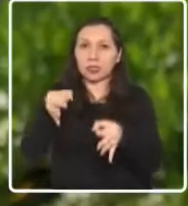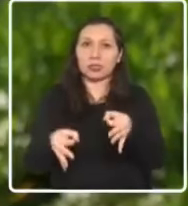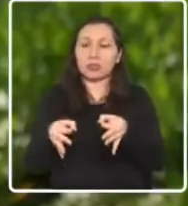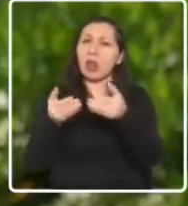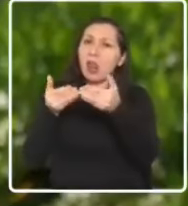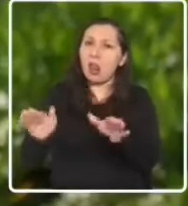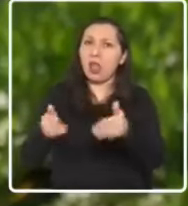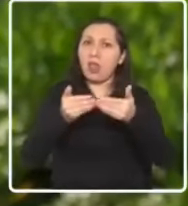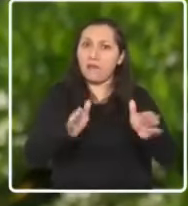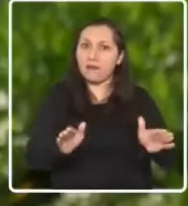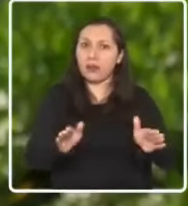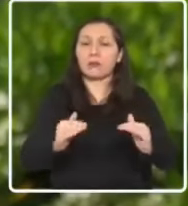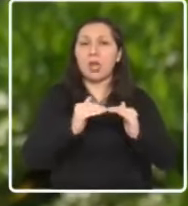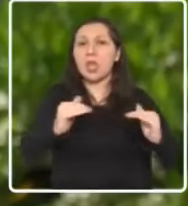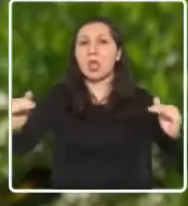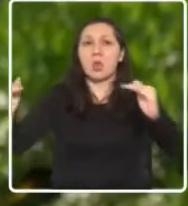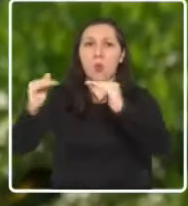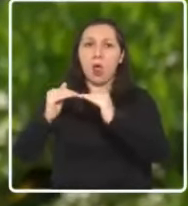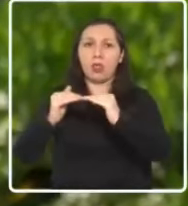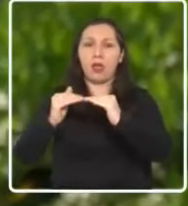con libertad y con igualdad de